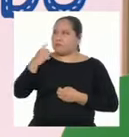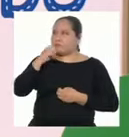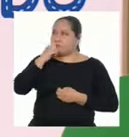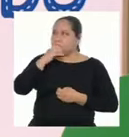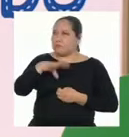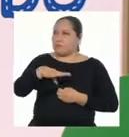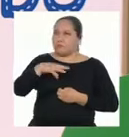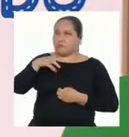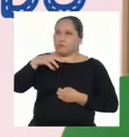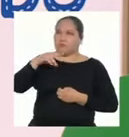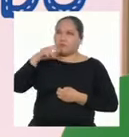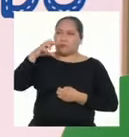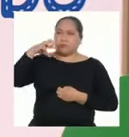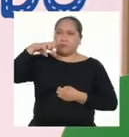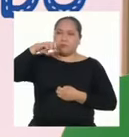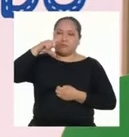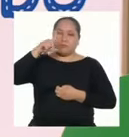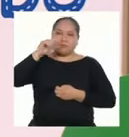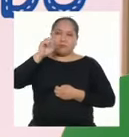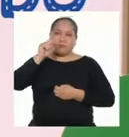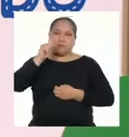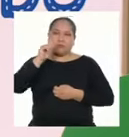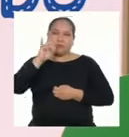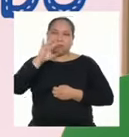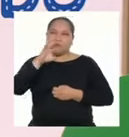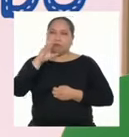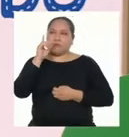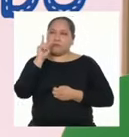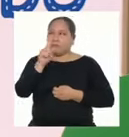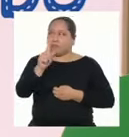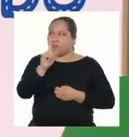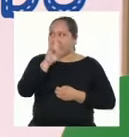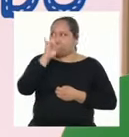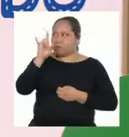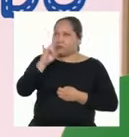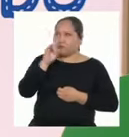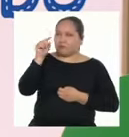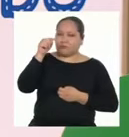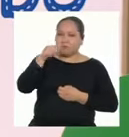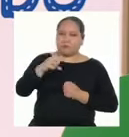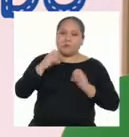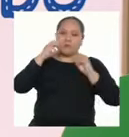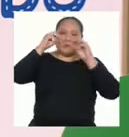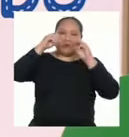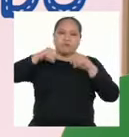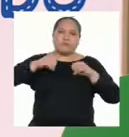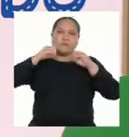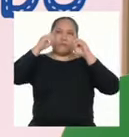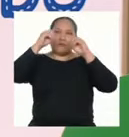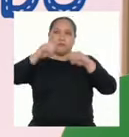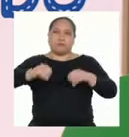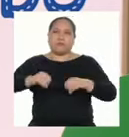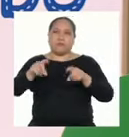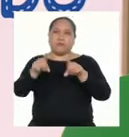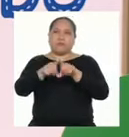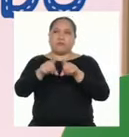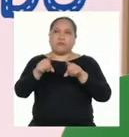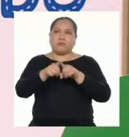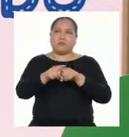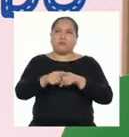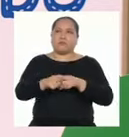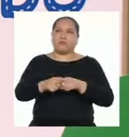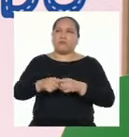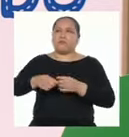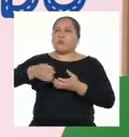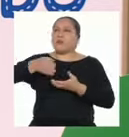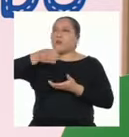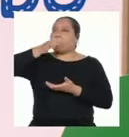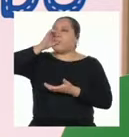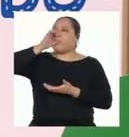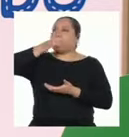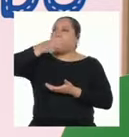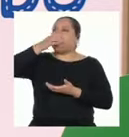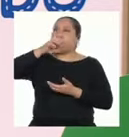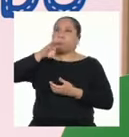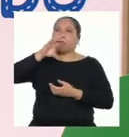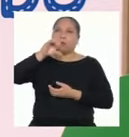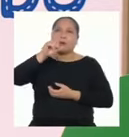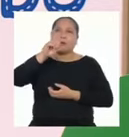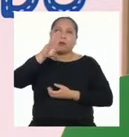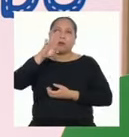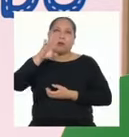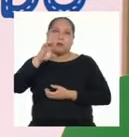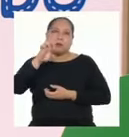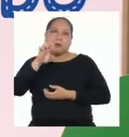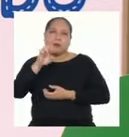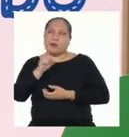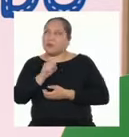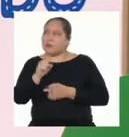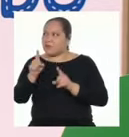refiere al plástico de un solo uso, ¿no? Porque en los océanos también se encuentran los packs de las latas de bebidas, cables